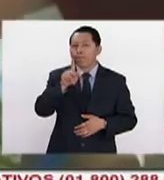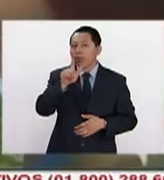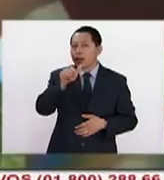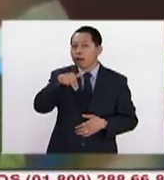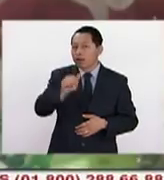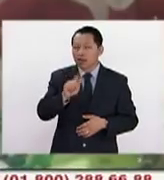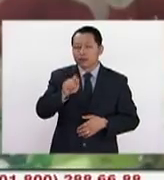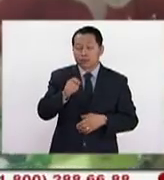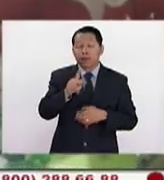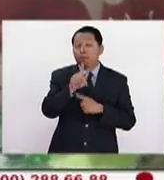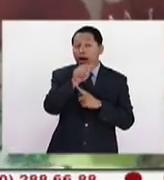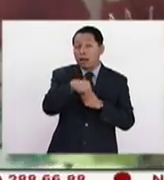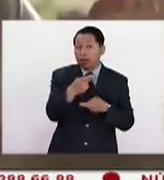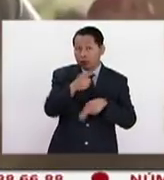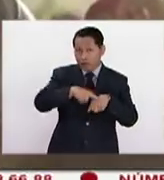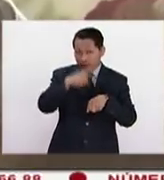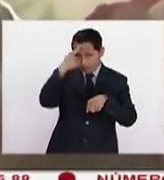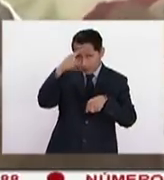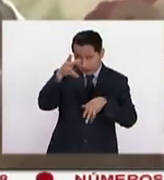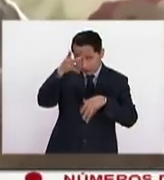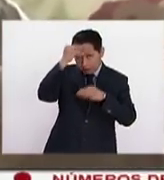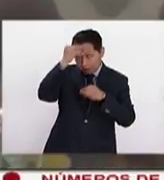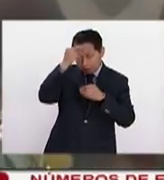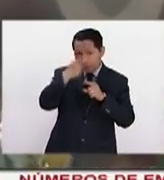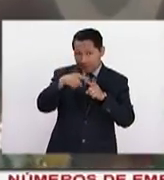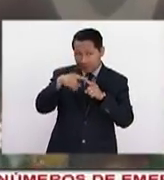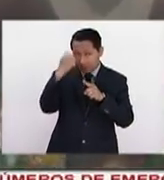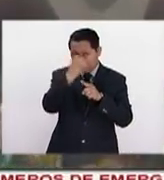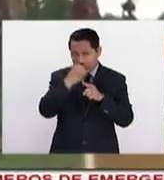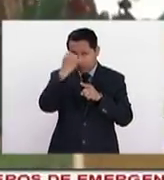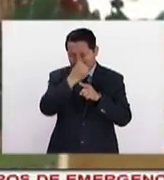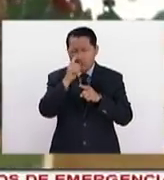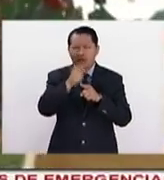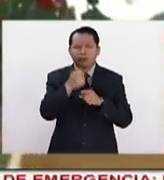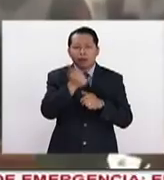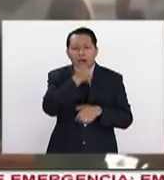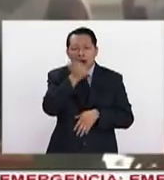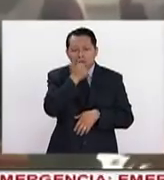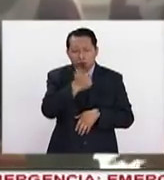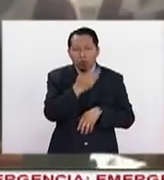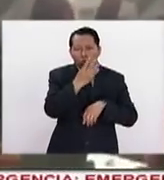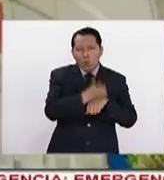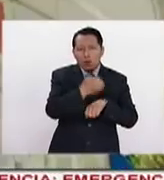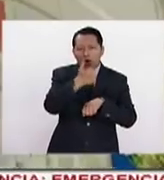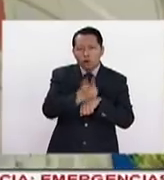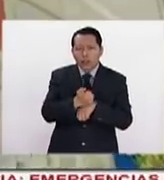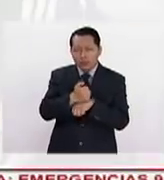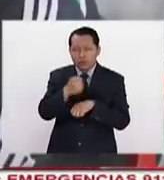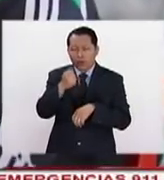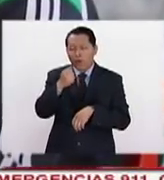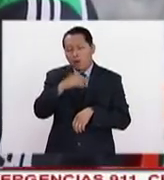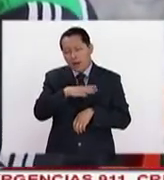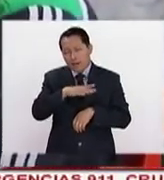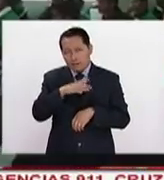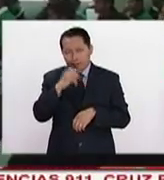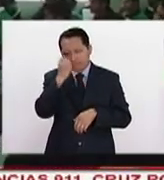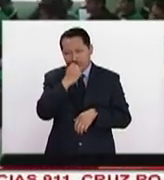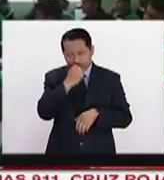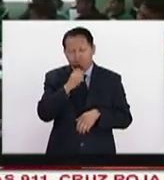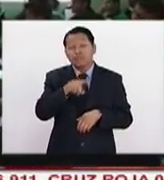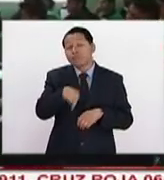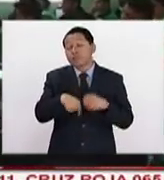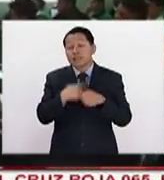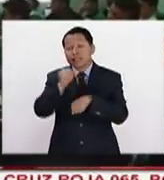la Evaluación de los Aprendizajes es un conjunto de pruebas que se aplica a los alumnos de cuarto y sexto grados de primaria, tercer grado